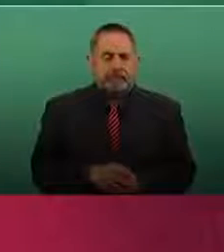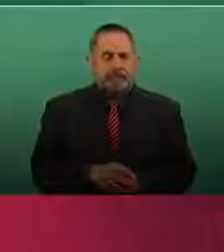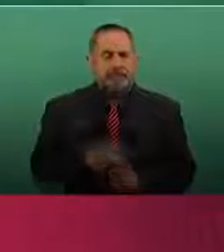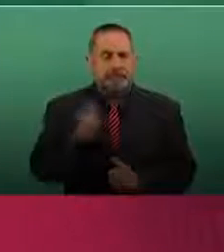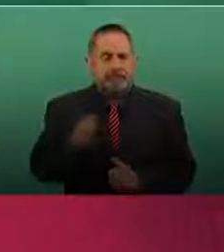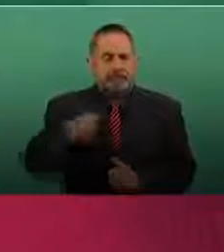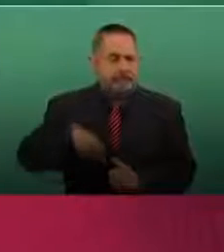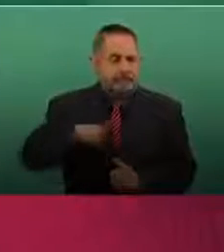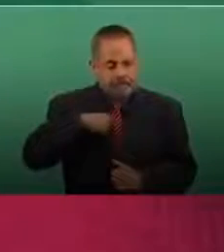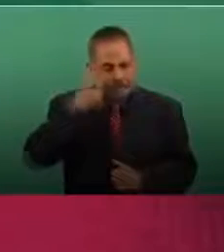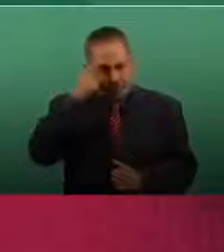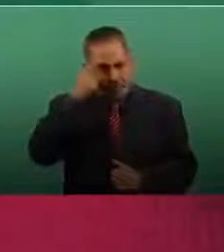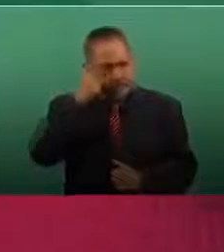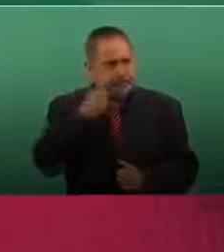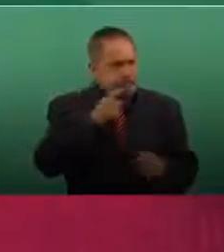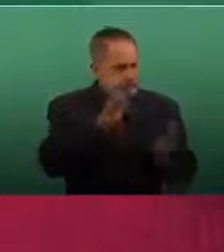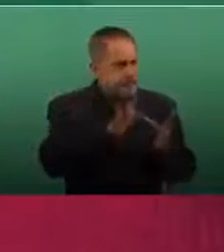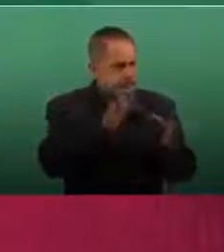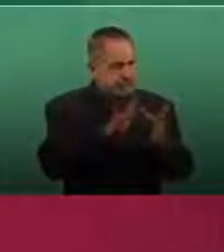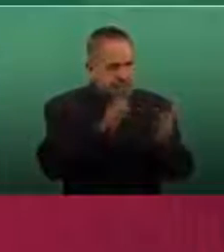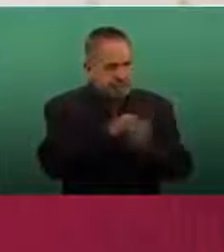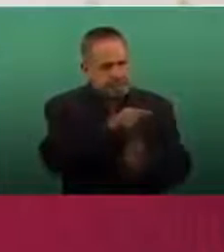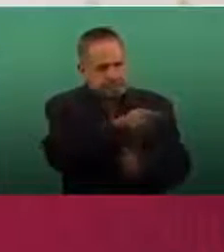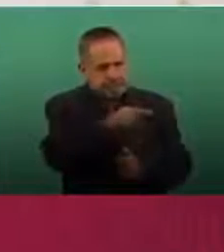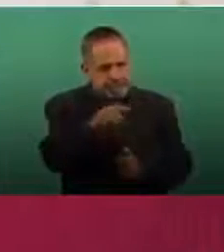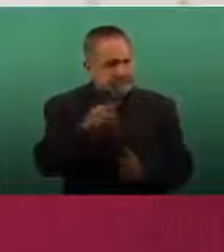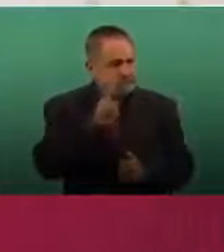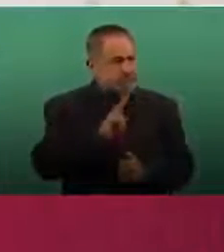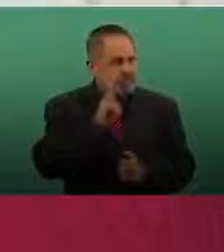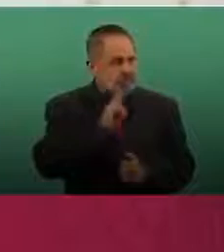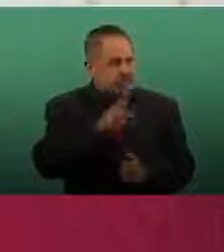vamos a buscar acuerdos